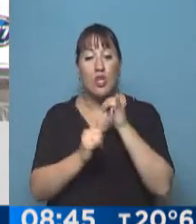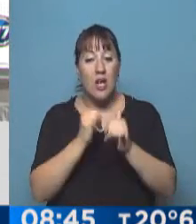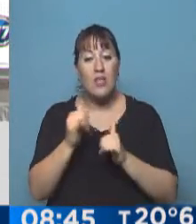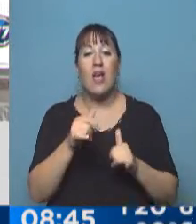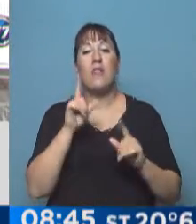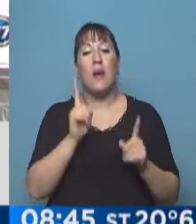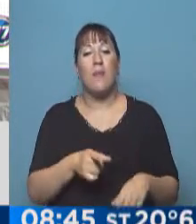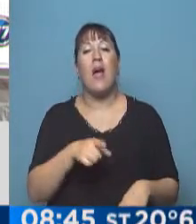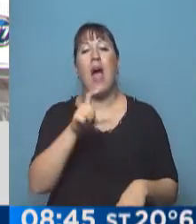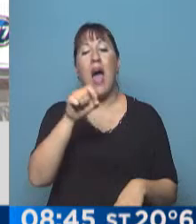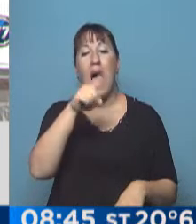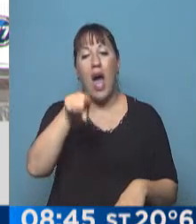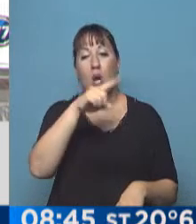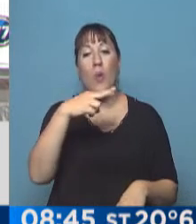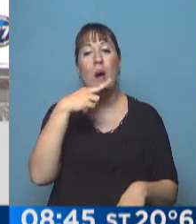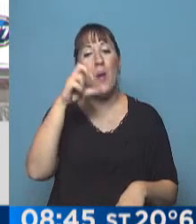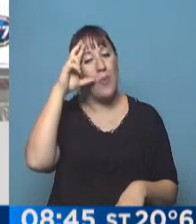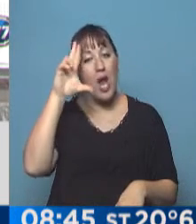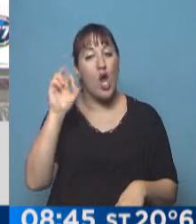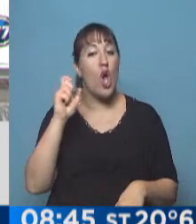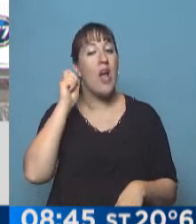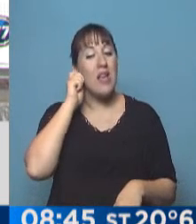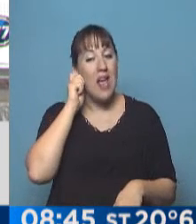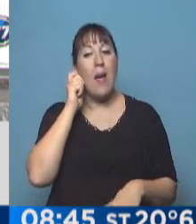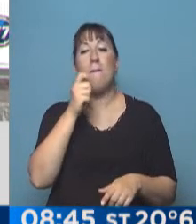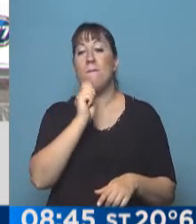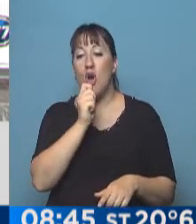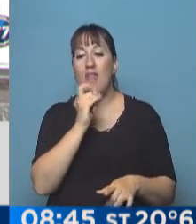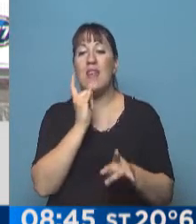@VeroGPeriodista, la cuenta en Twitter, ella siempre publica información sobre su columna.